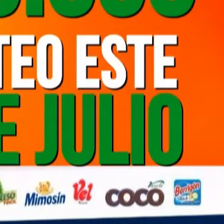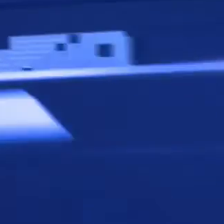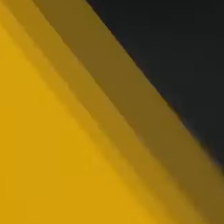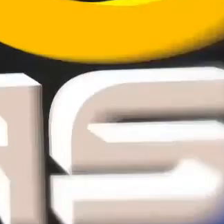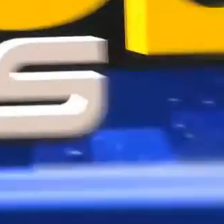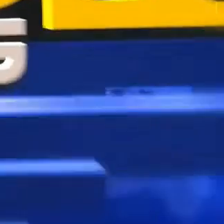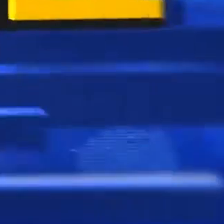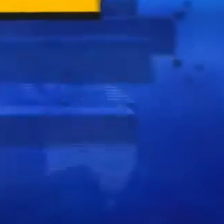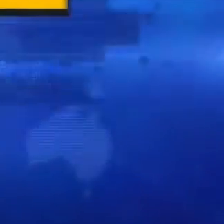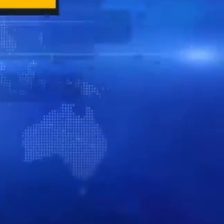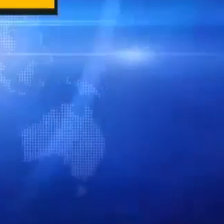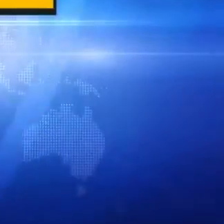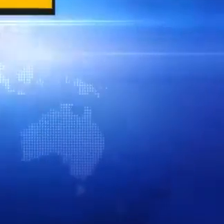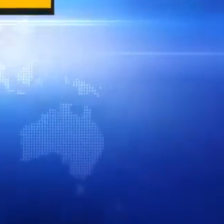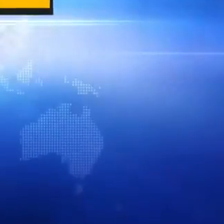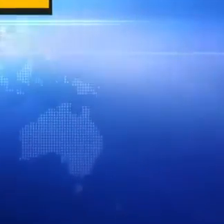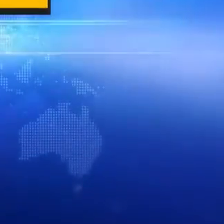más.